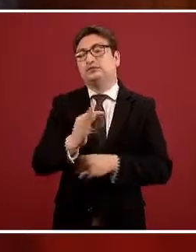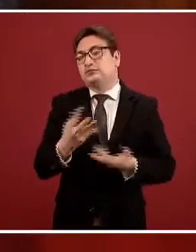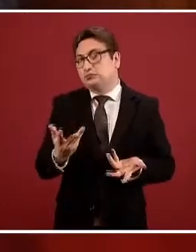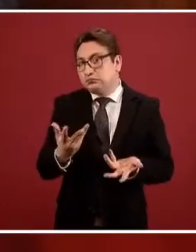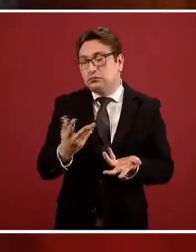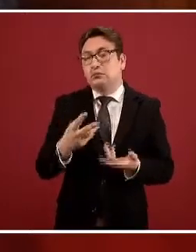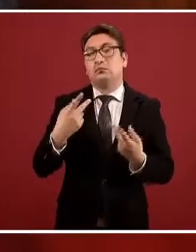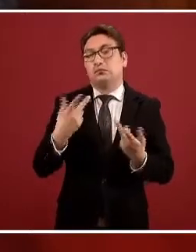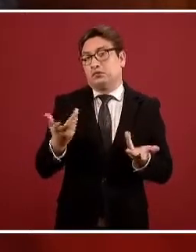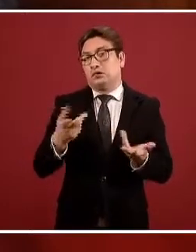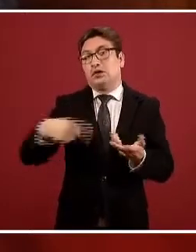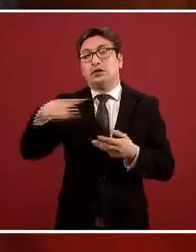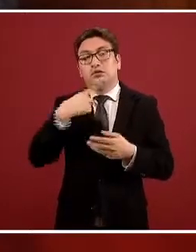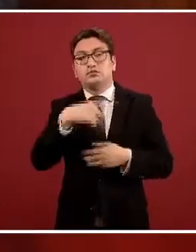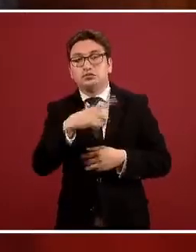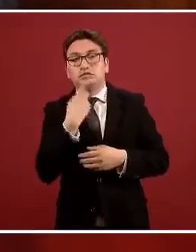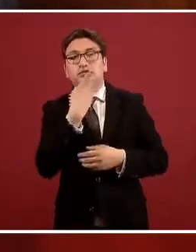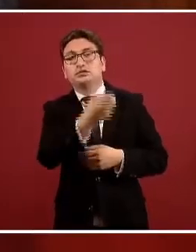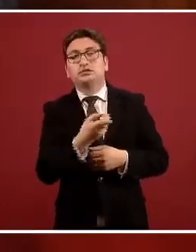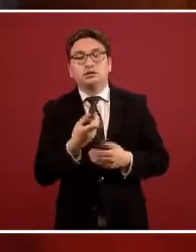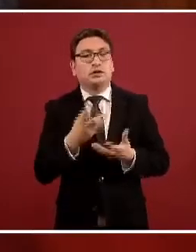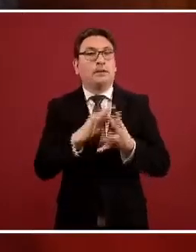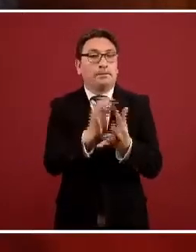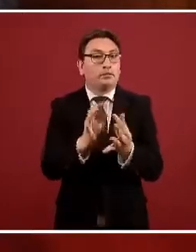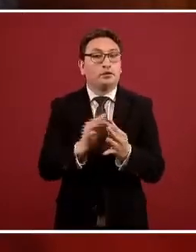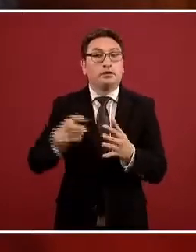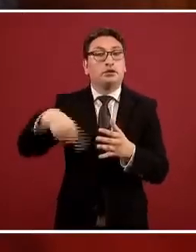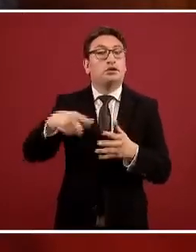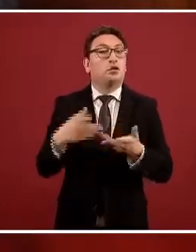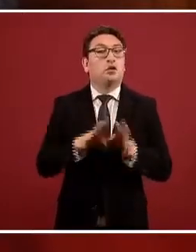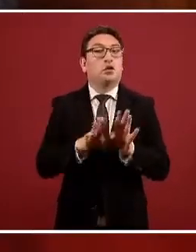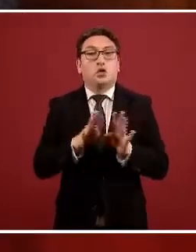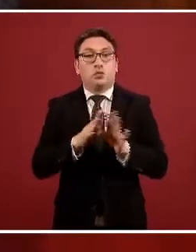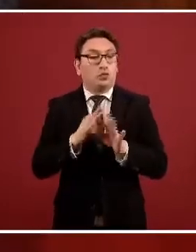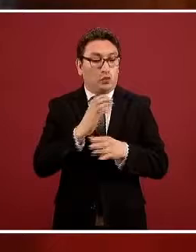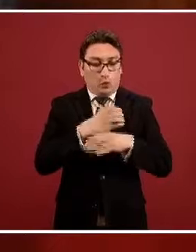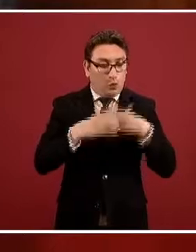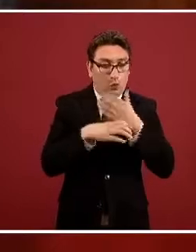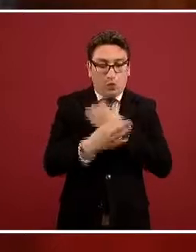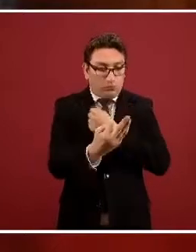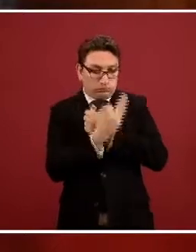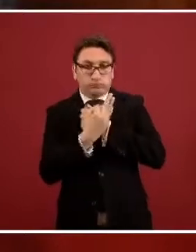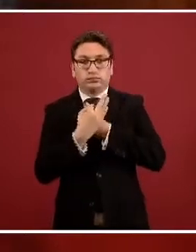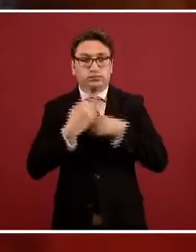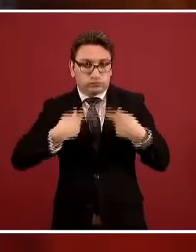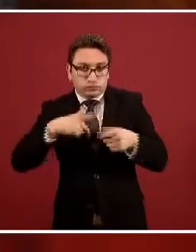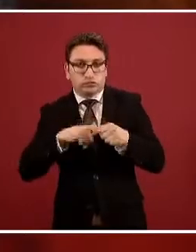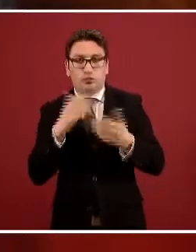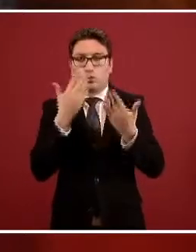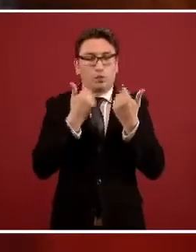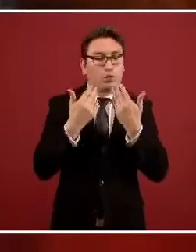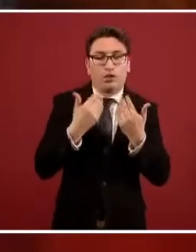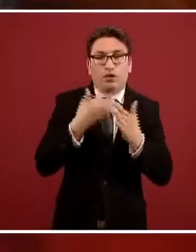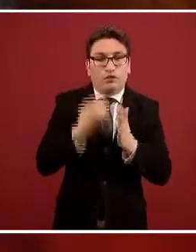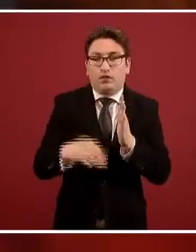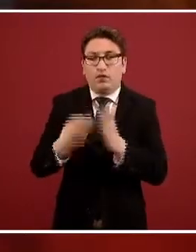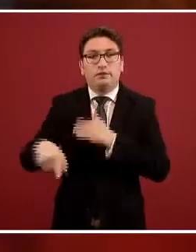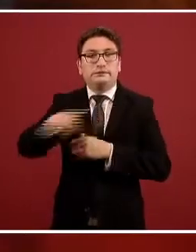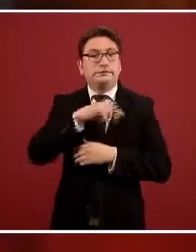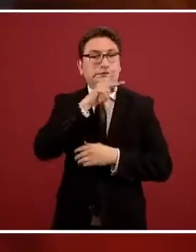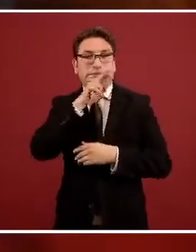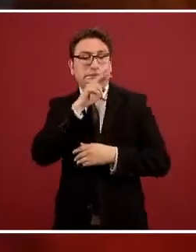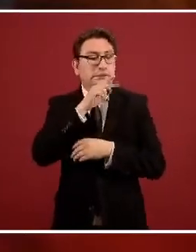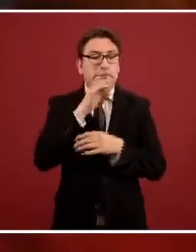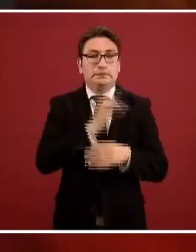y bueno, reportan que tienen una escasez de equipo de protección personal y tienen ese temor, dado que